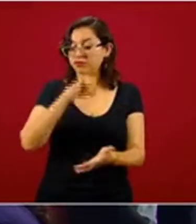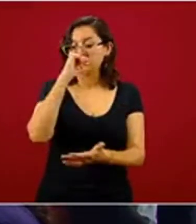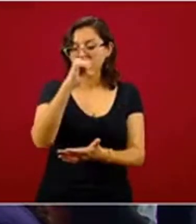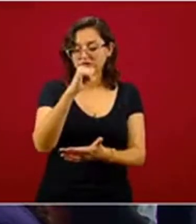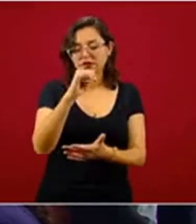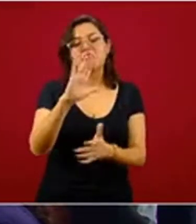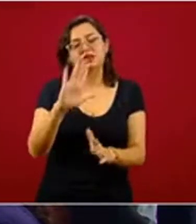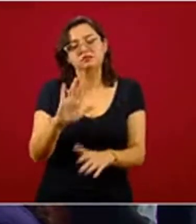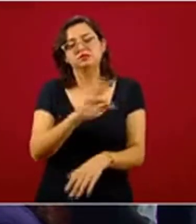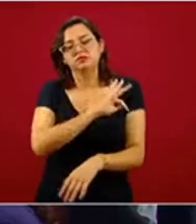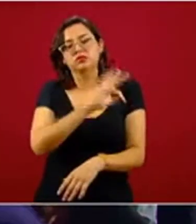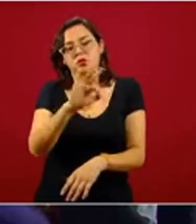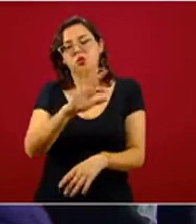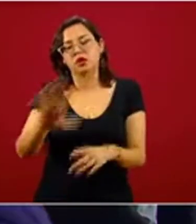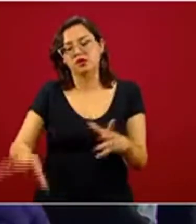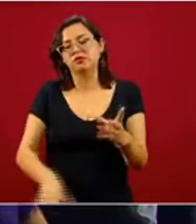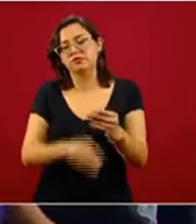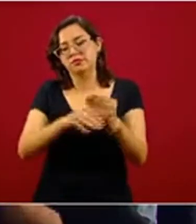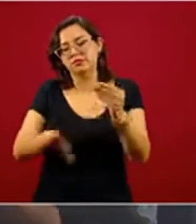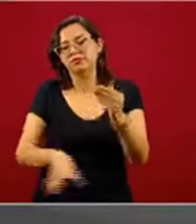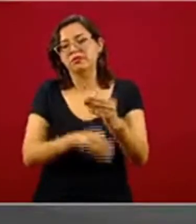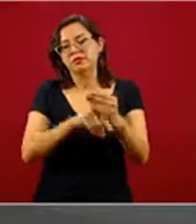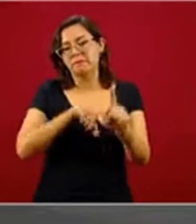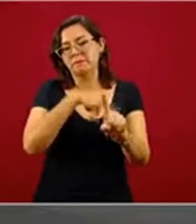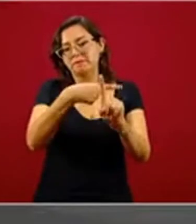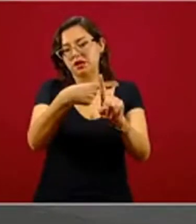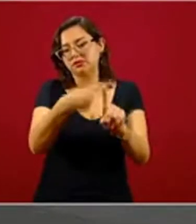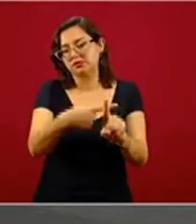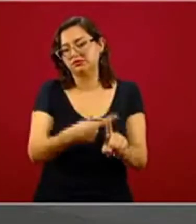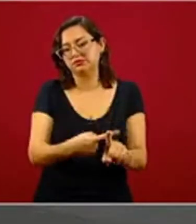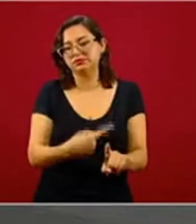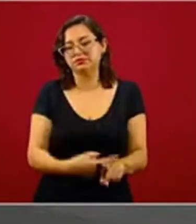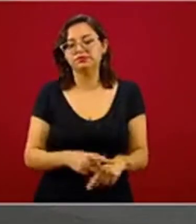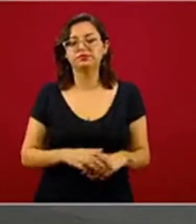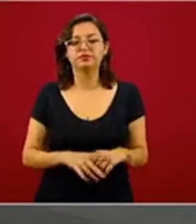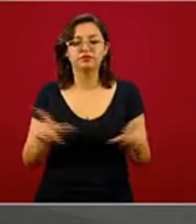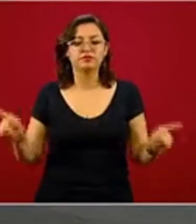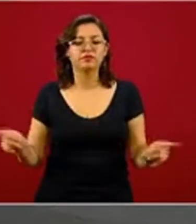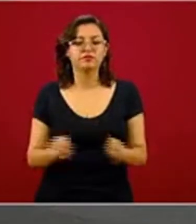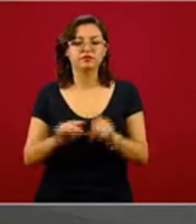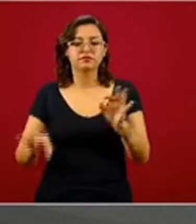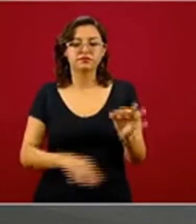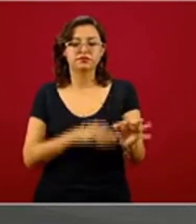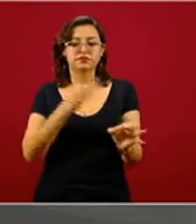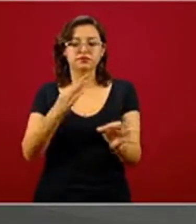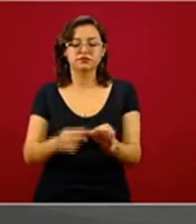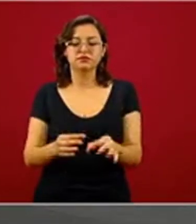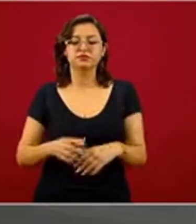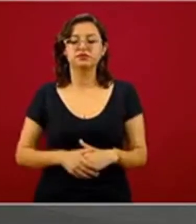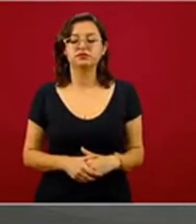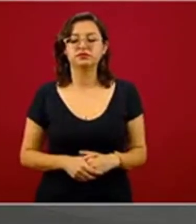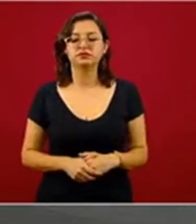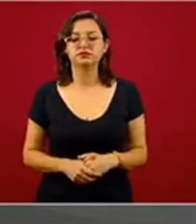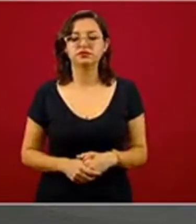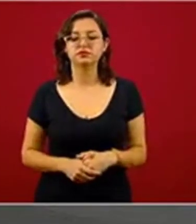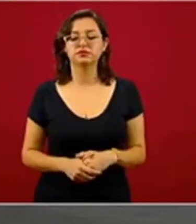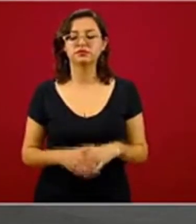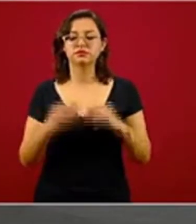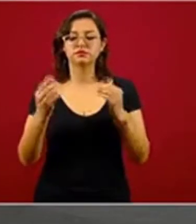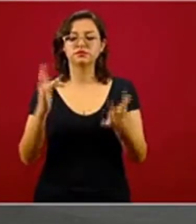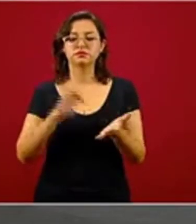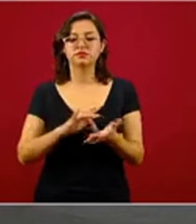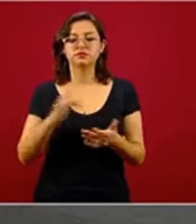la estadística total de casos confirmados a nivel nacional. Sería todo, señor secretario. Muchas gracias, doctor